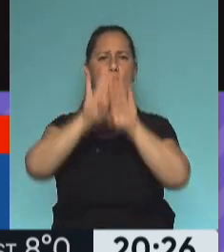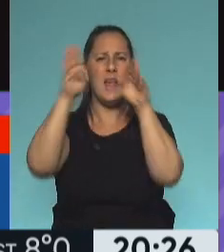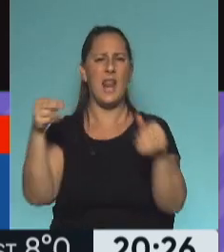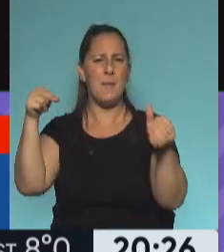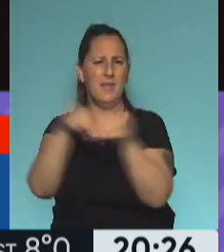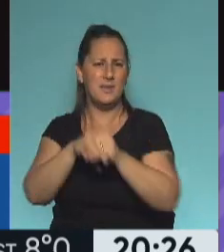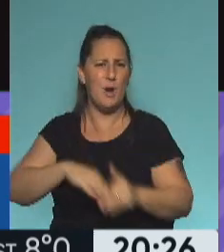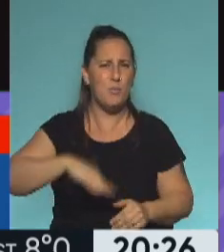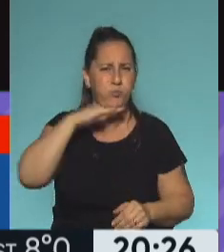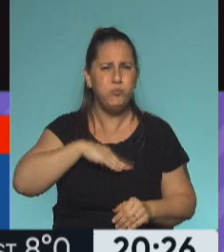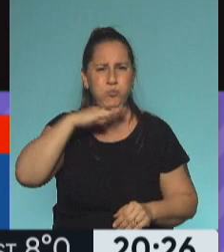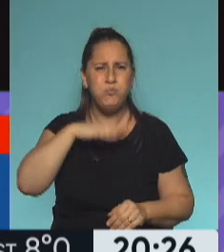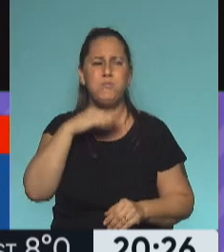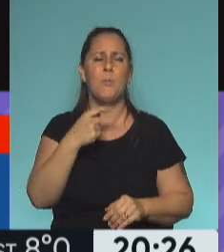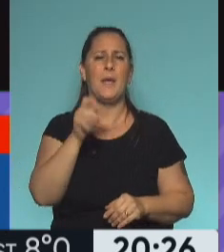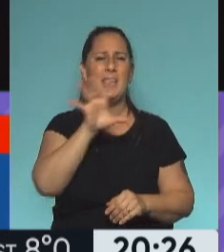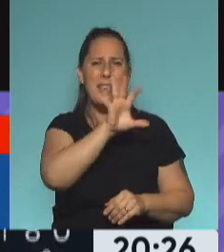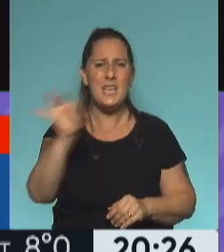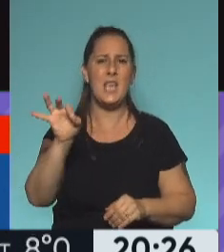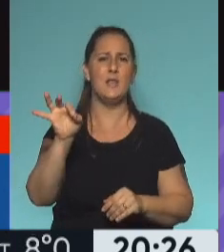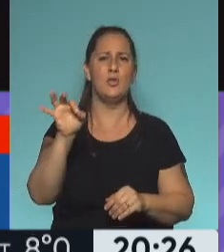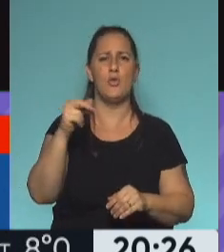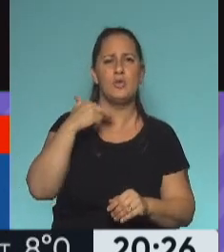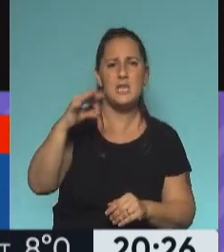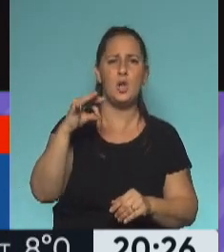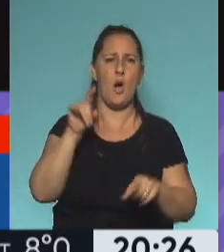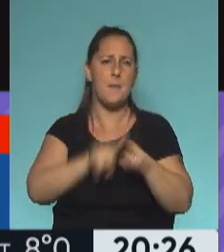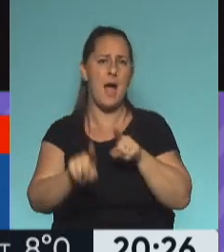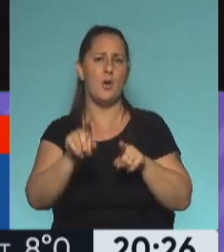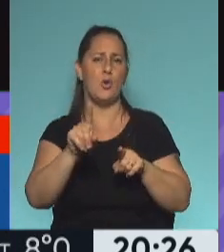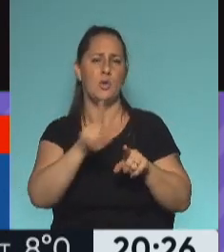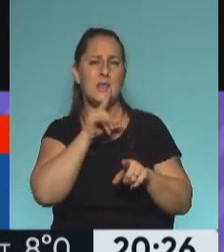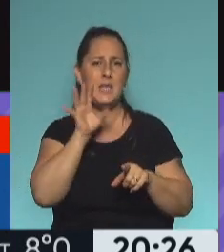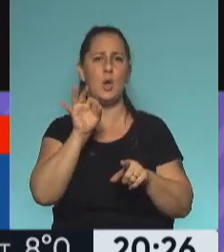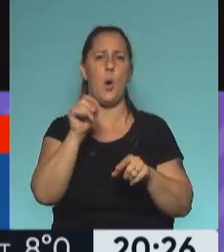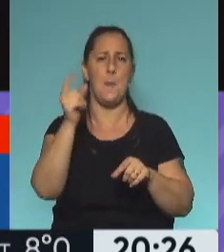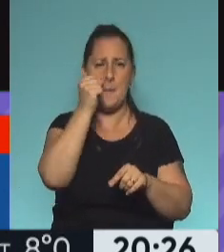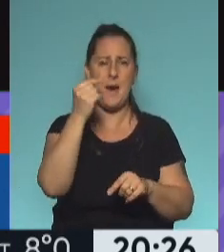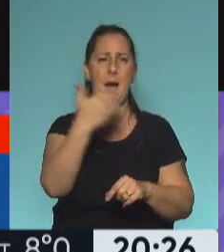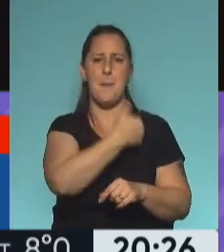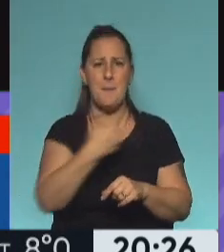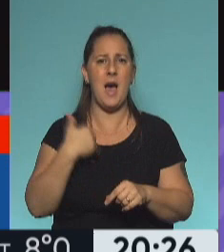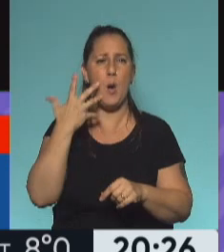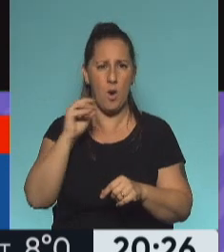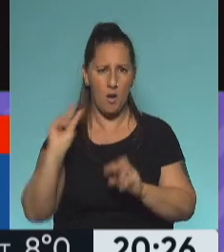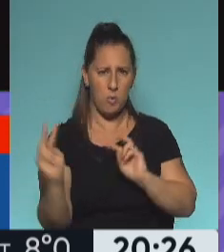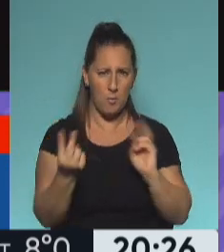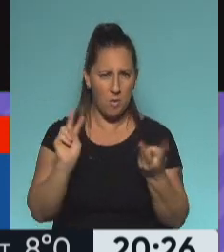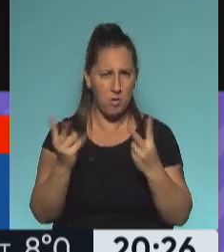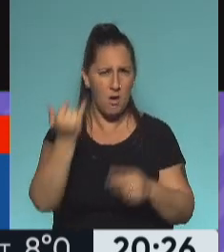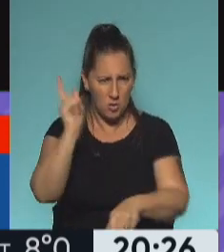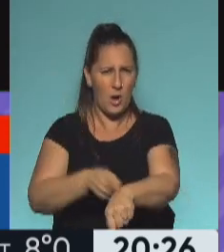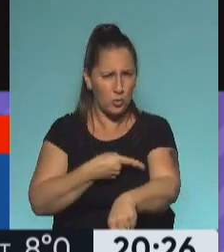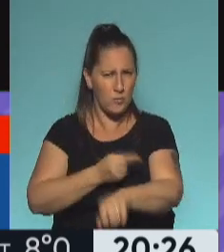intensivas colapsadas, a ver que 500 hijos, hermanos, tíos, hermanos, padres, abuelos se mueren todos los días?